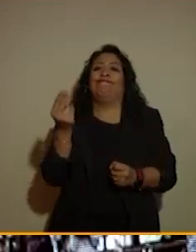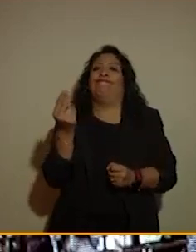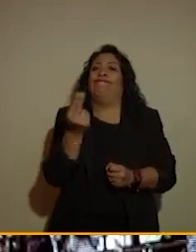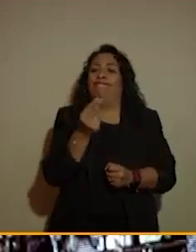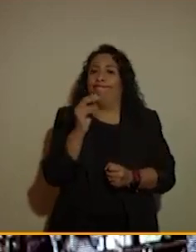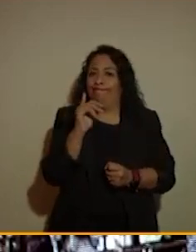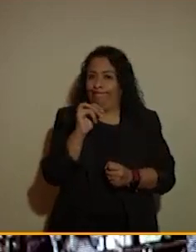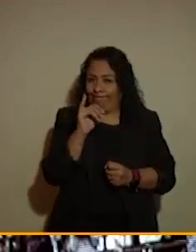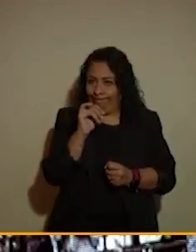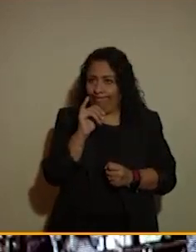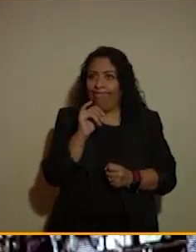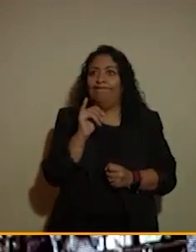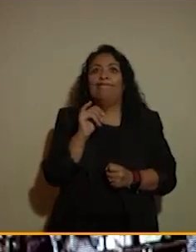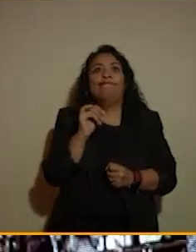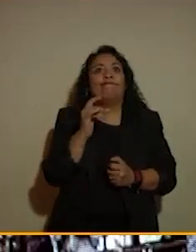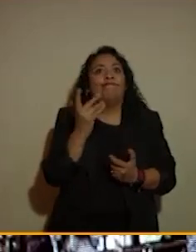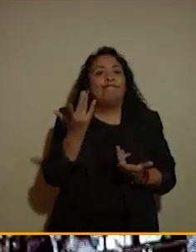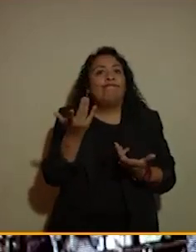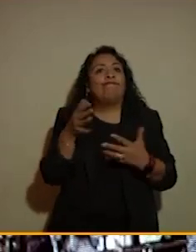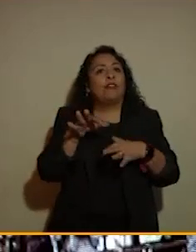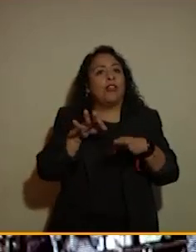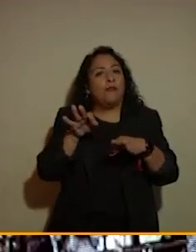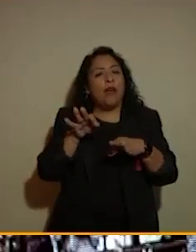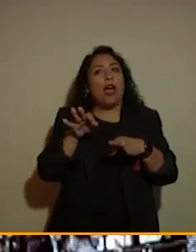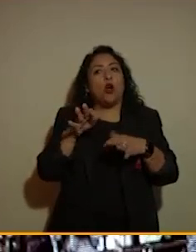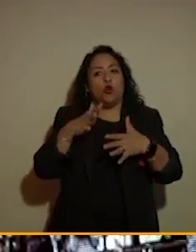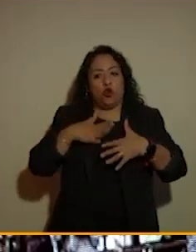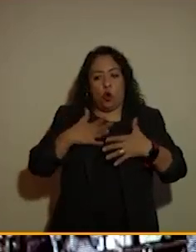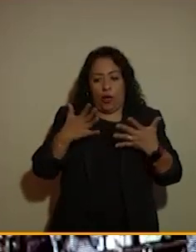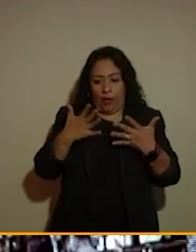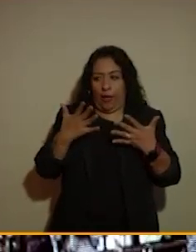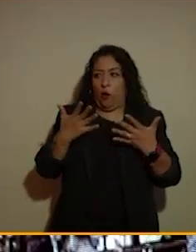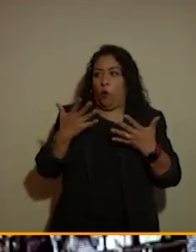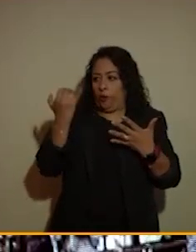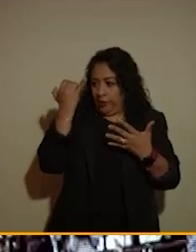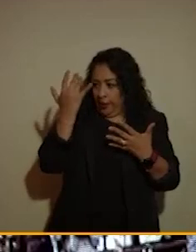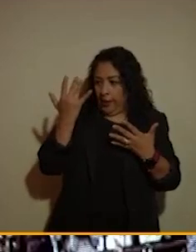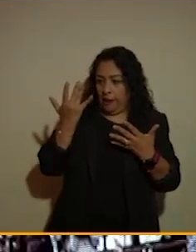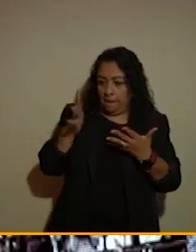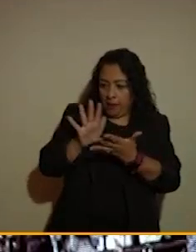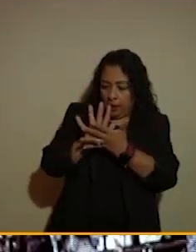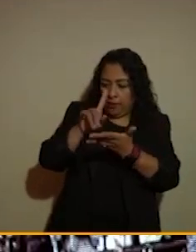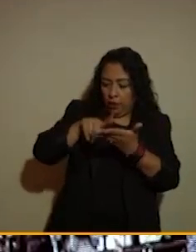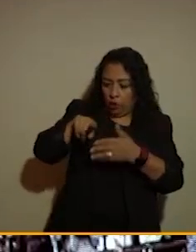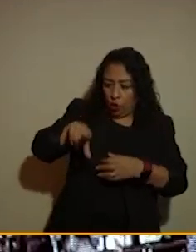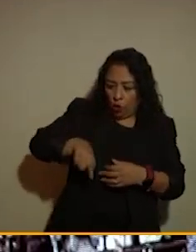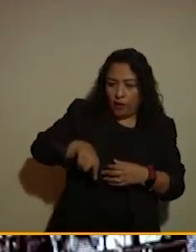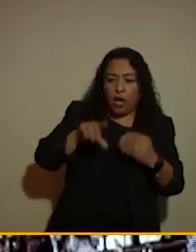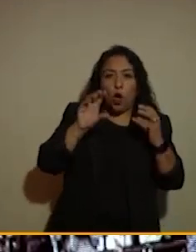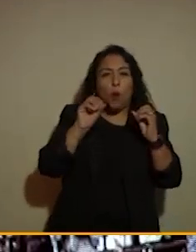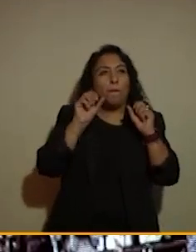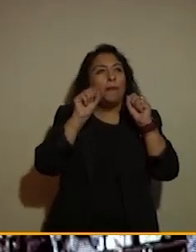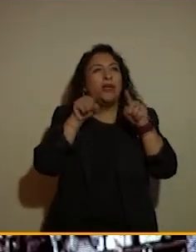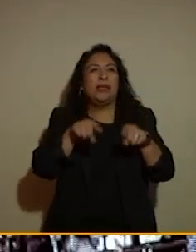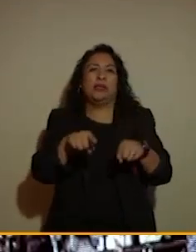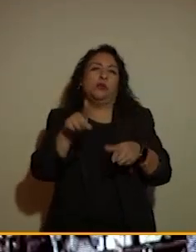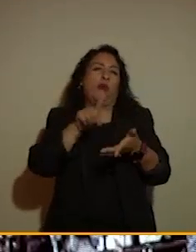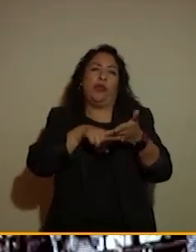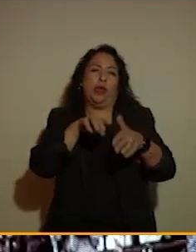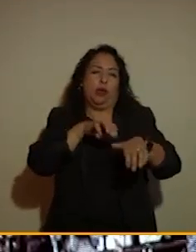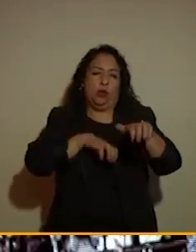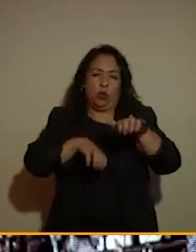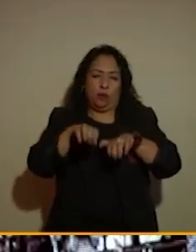de un trabajo proactivo tanto a nivel gubernamental, sino también a nivel de las